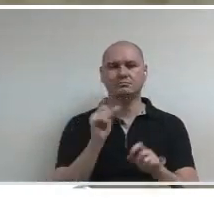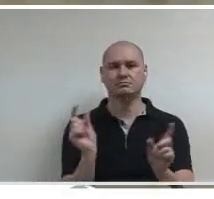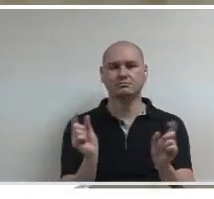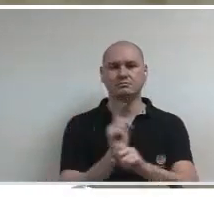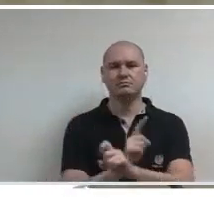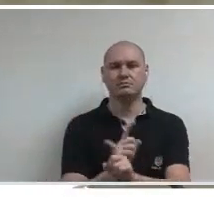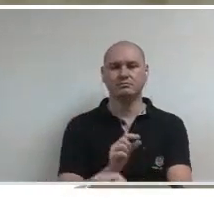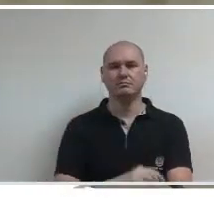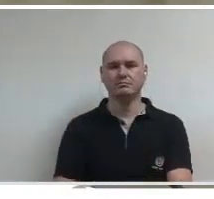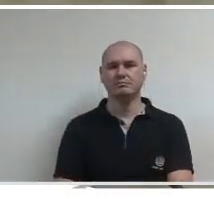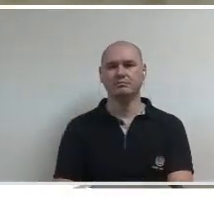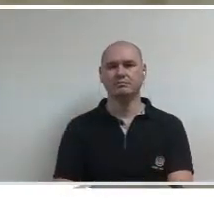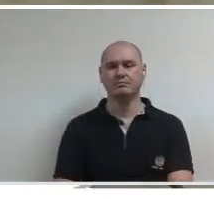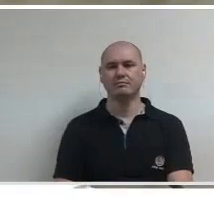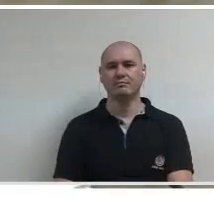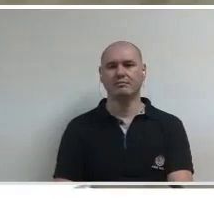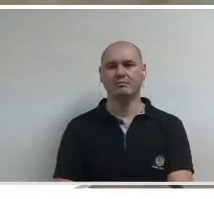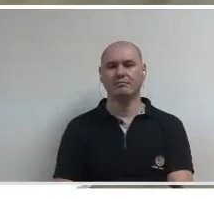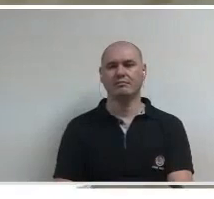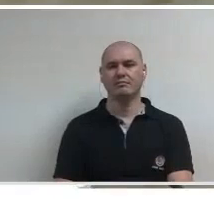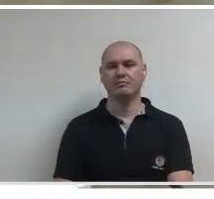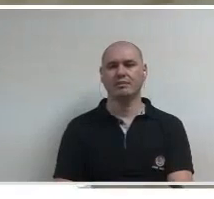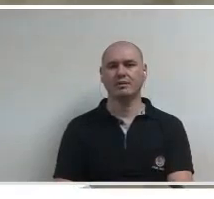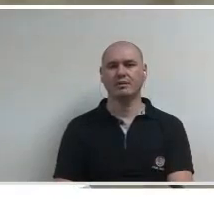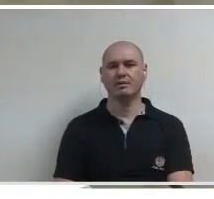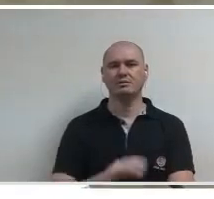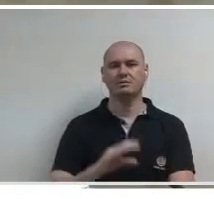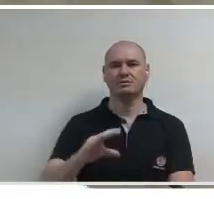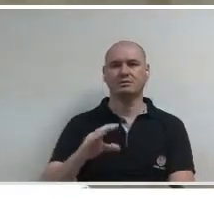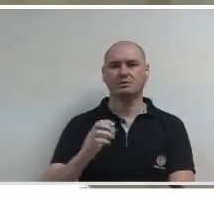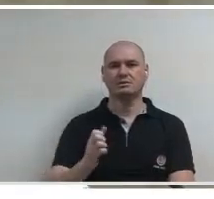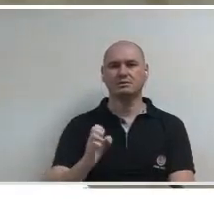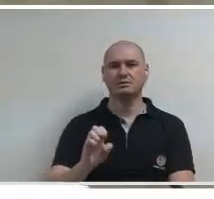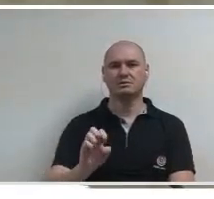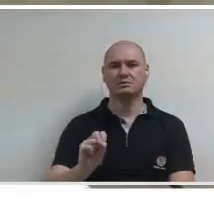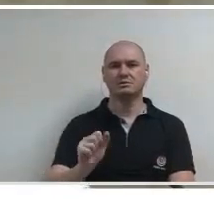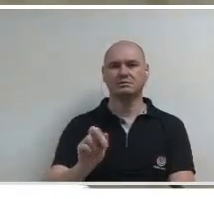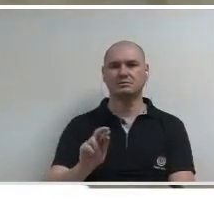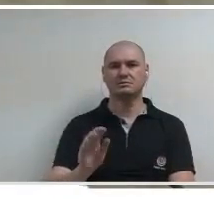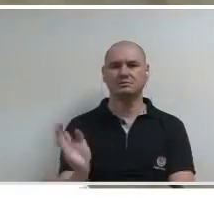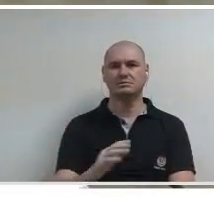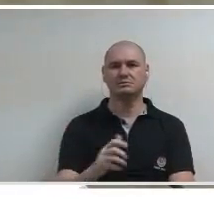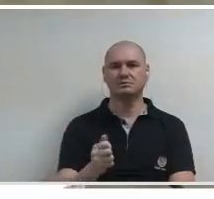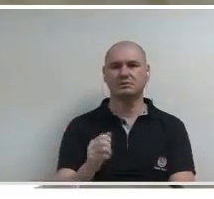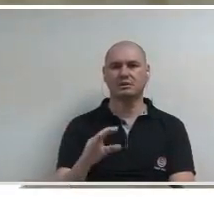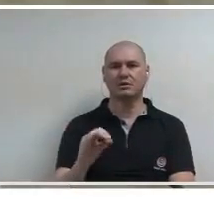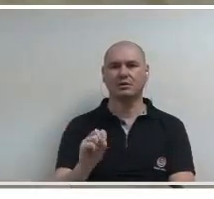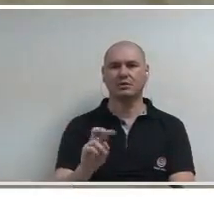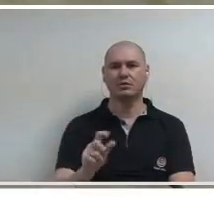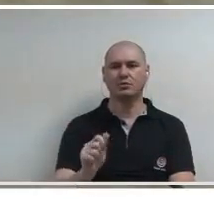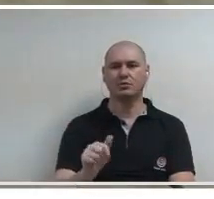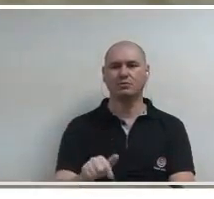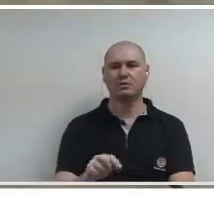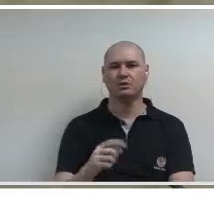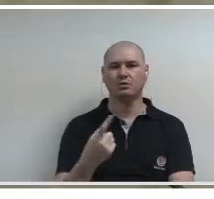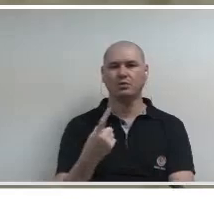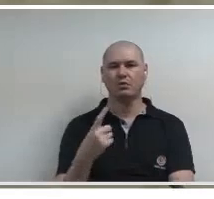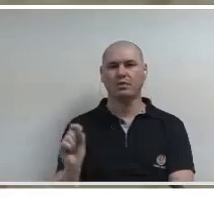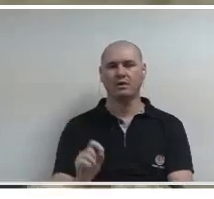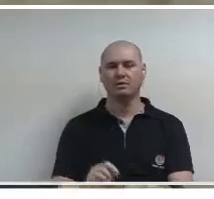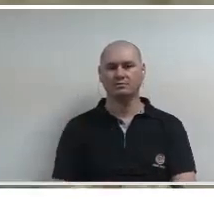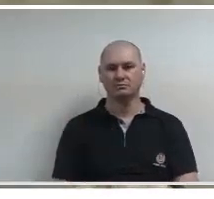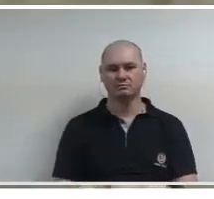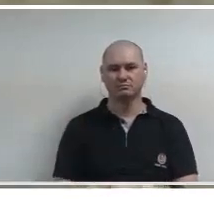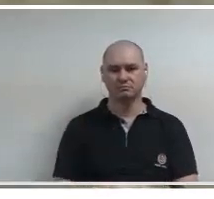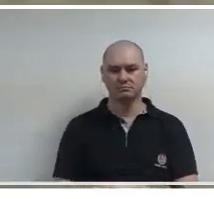juez César Ramón Vázquez Recovía, hoy que está interino, juez César Acosta, juez penal